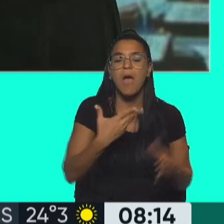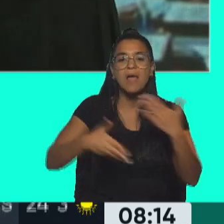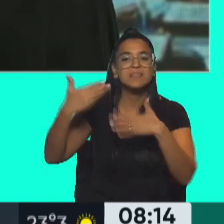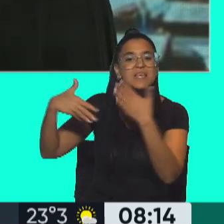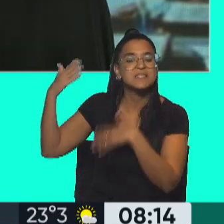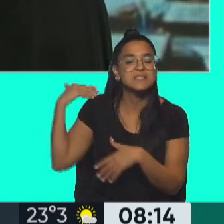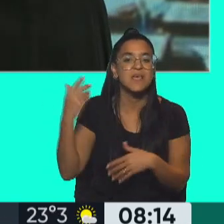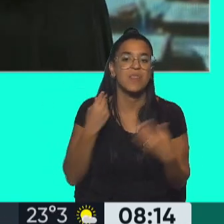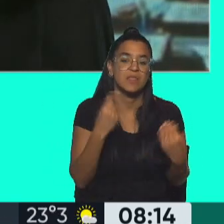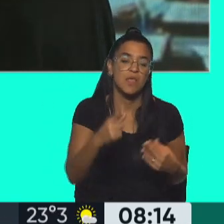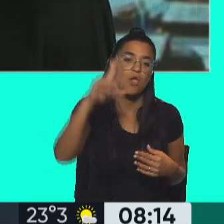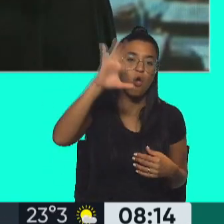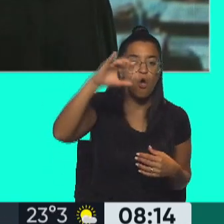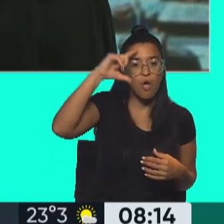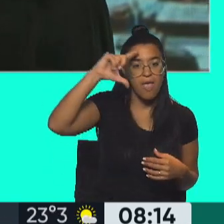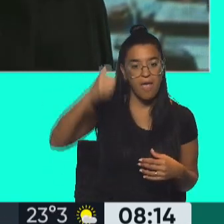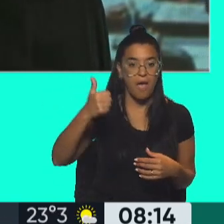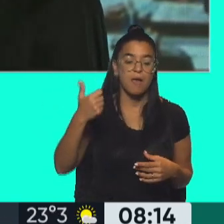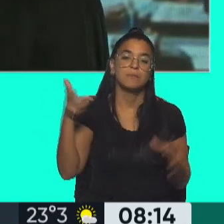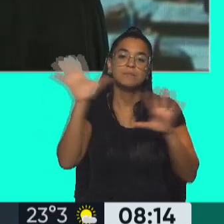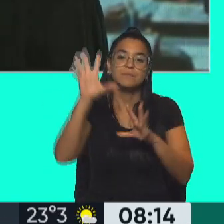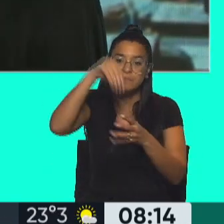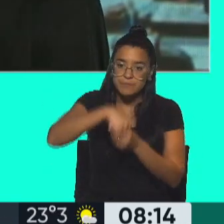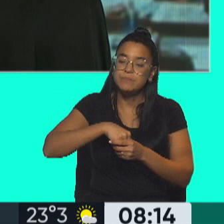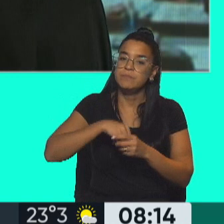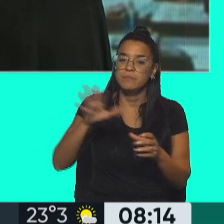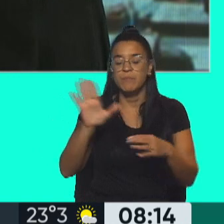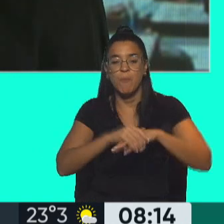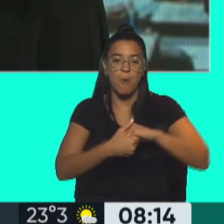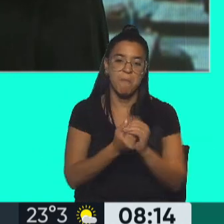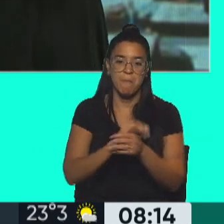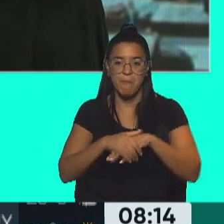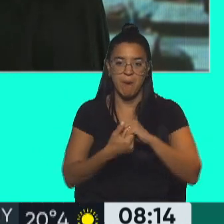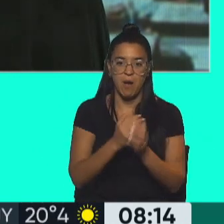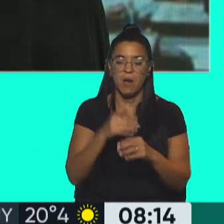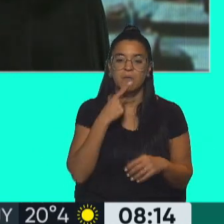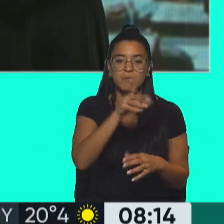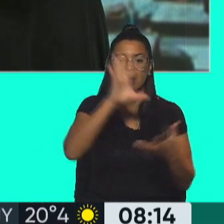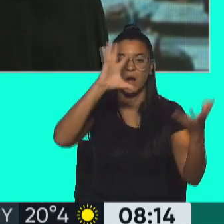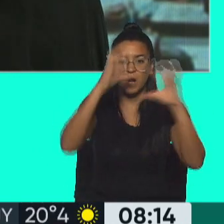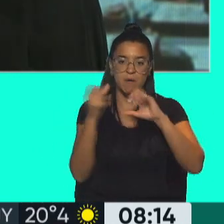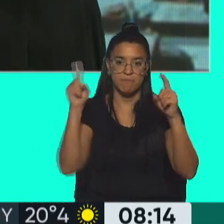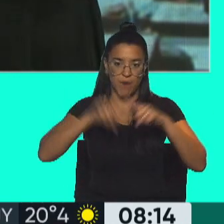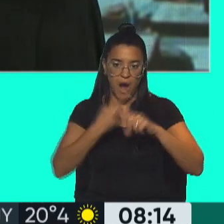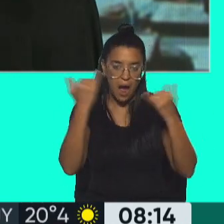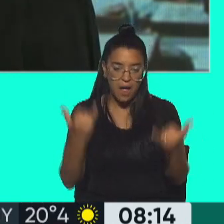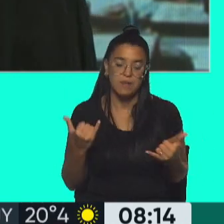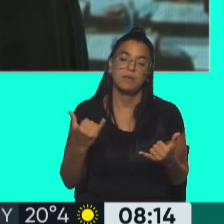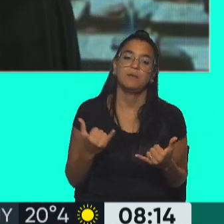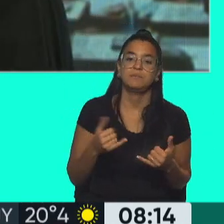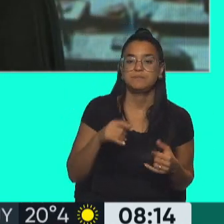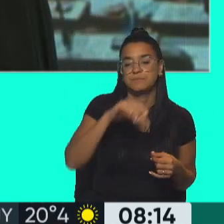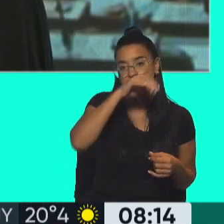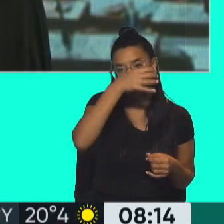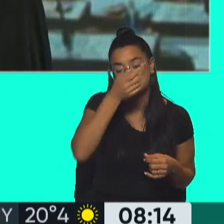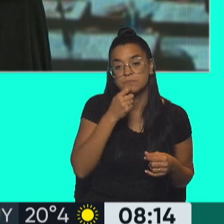de que la oea participa de una manera bastante parcial en lo que son las crisis políticas es decir en